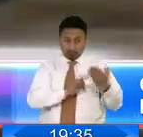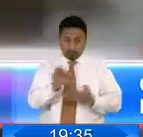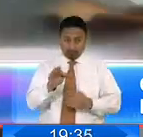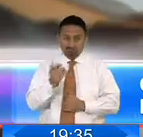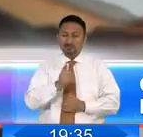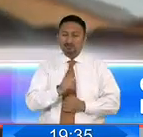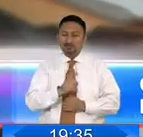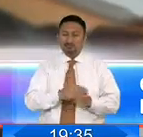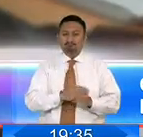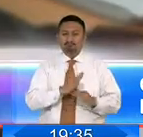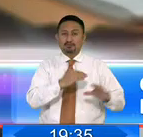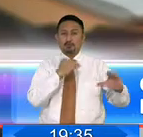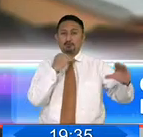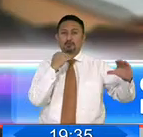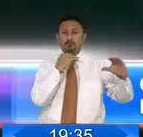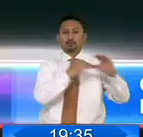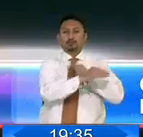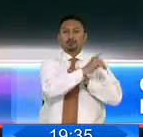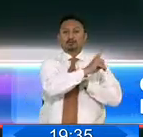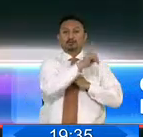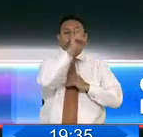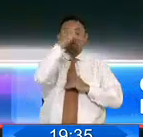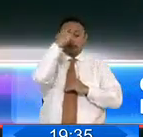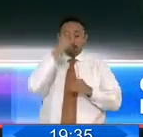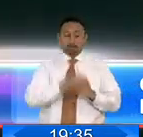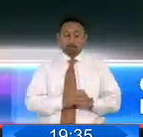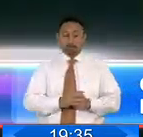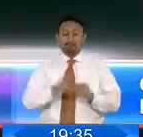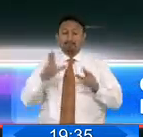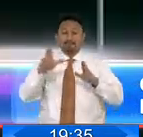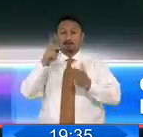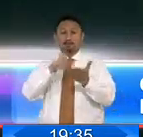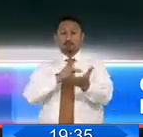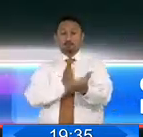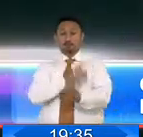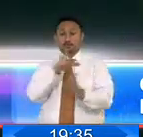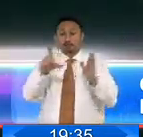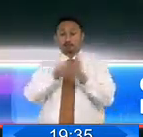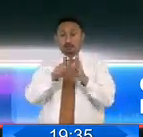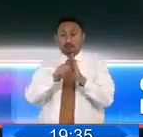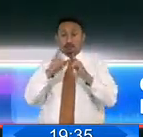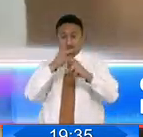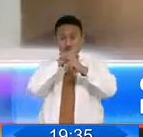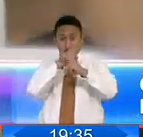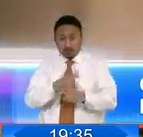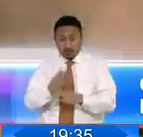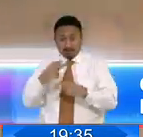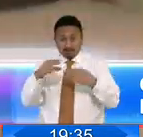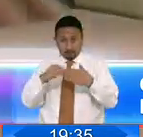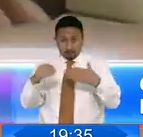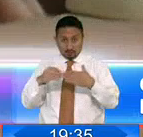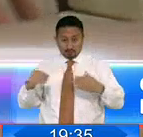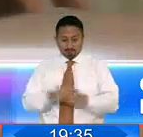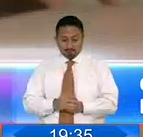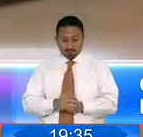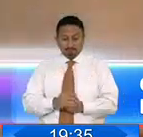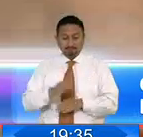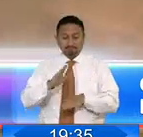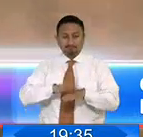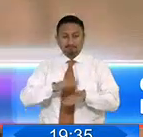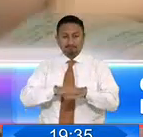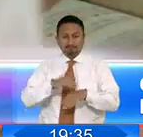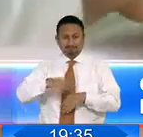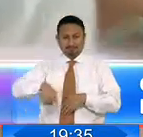de ley de defensa de la dolarización que contempla reformas al código monetario y financiero esto tras considerar que